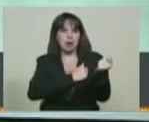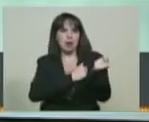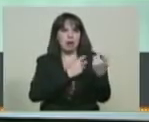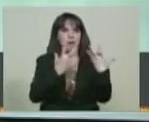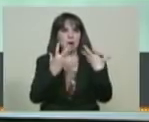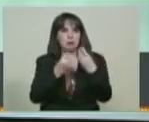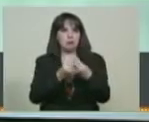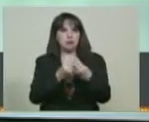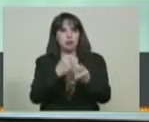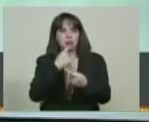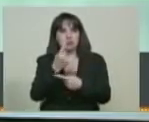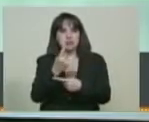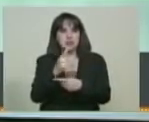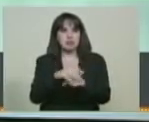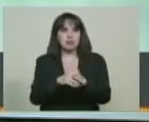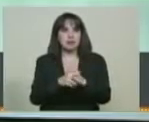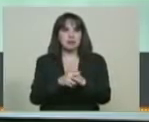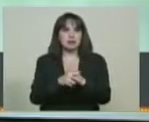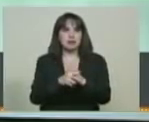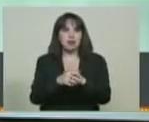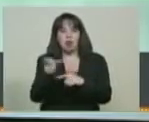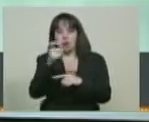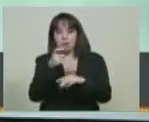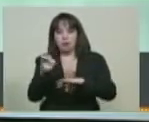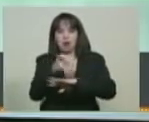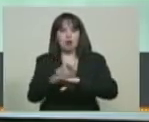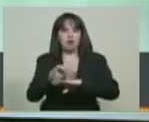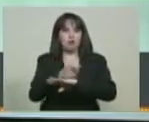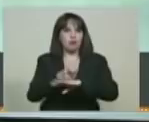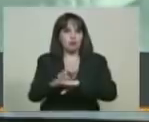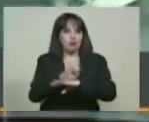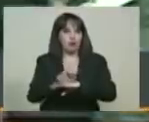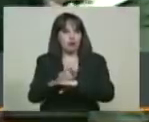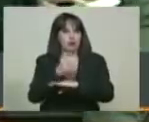John Travolta, no saben quién es, póngalo en Google.